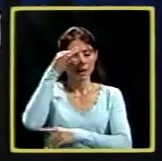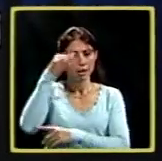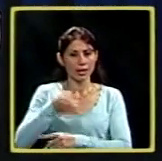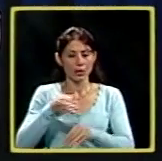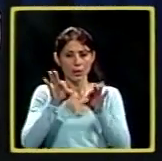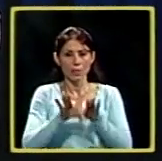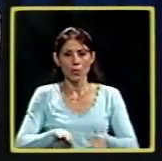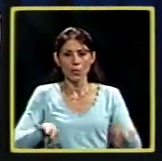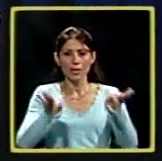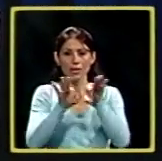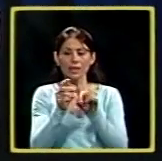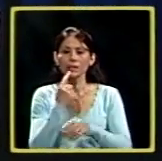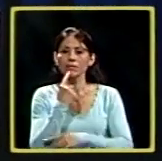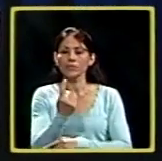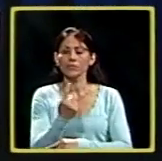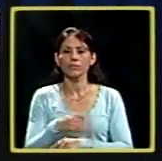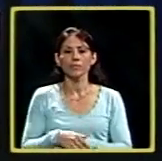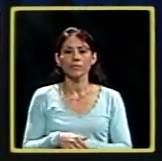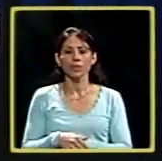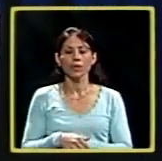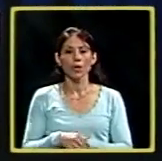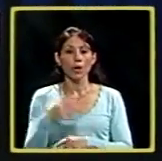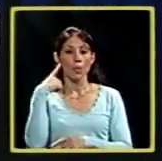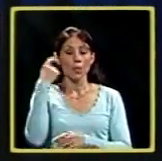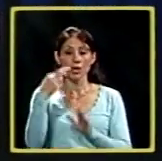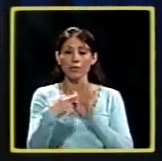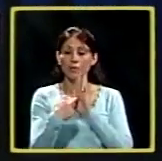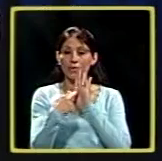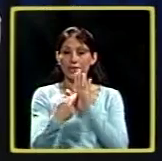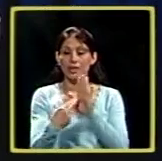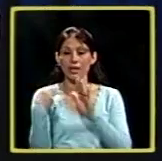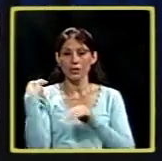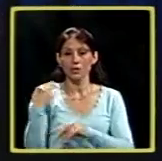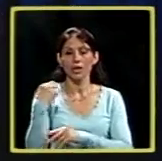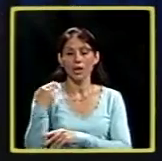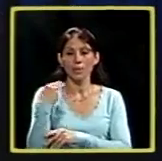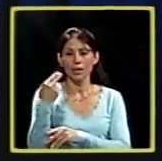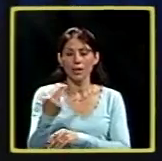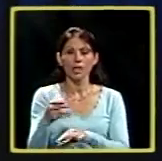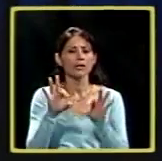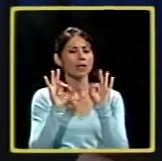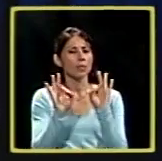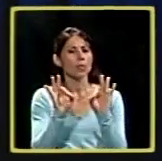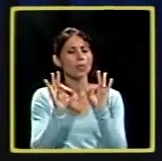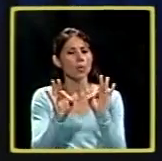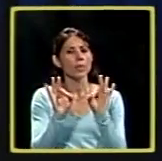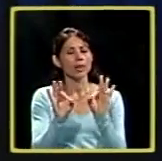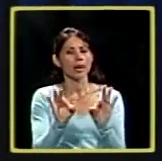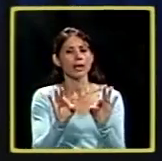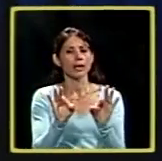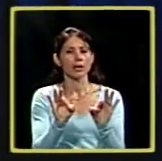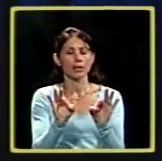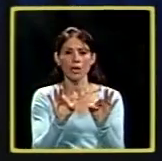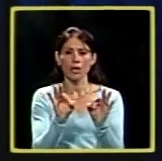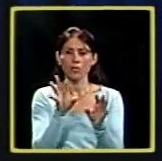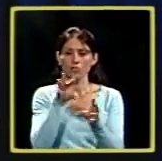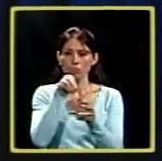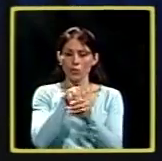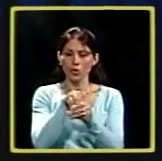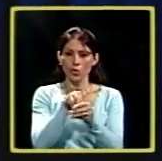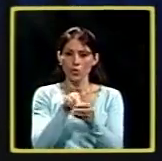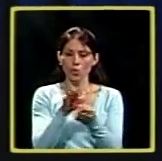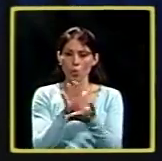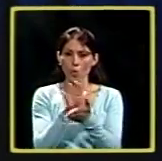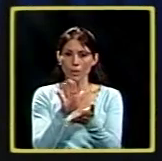citar, por lo que representan históricamente y que están muy bien documentados, y que si uno quisiera establecer